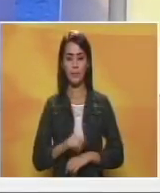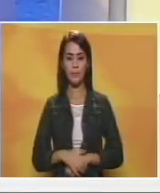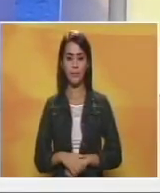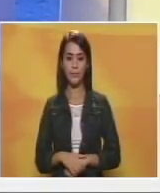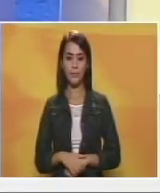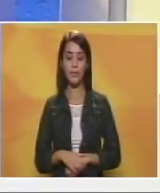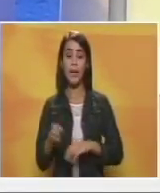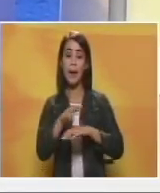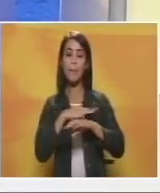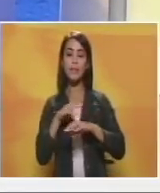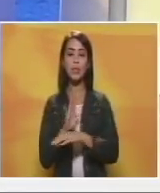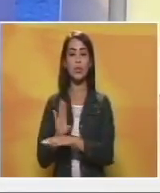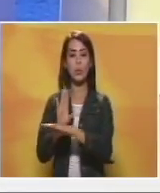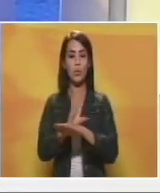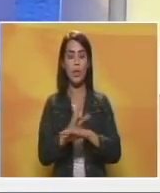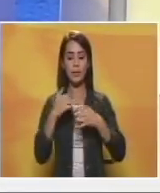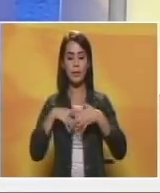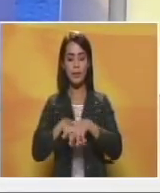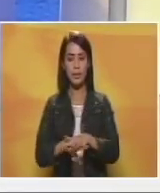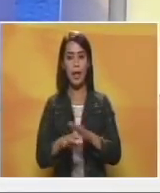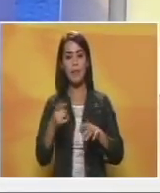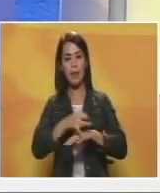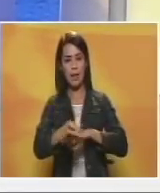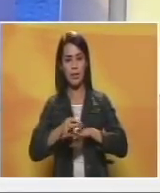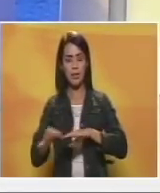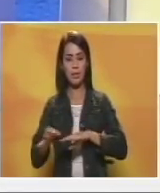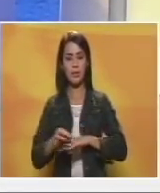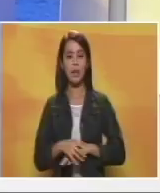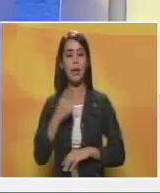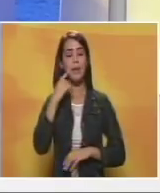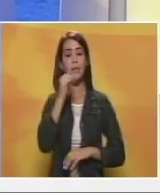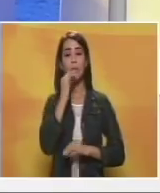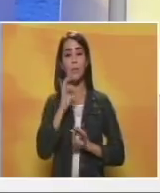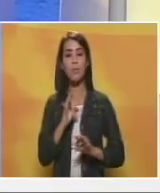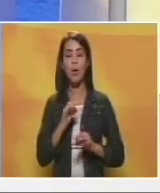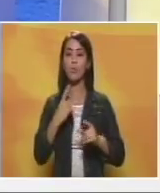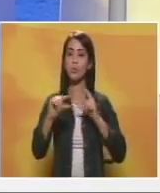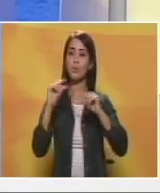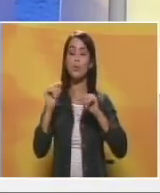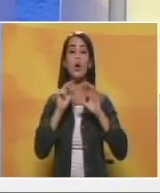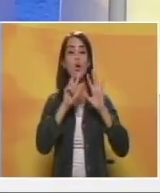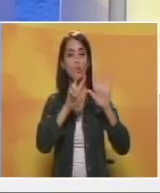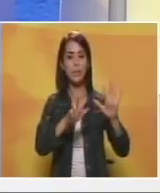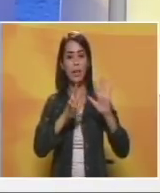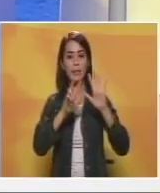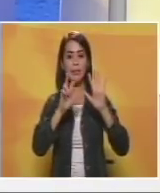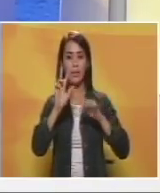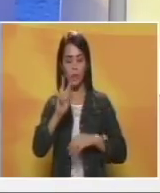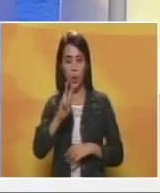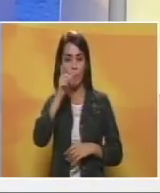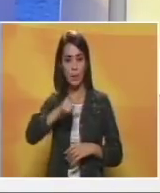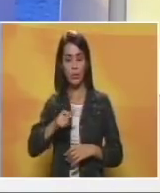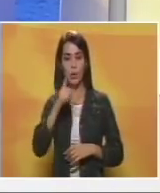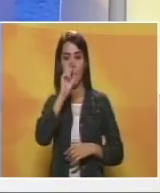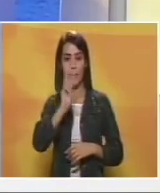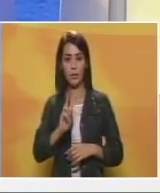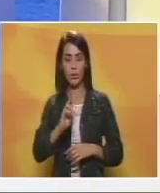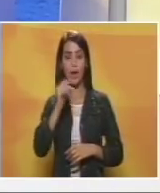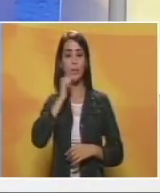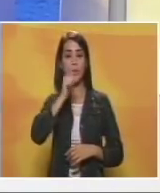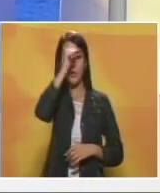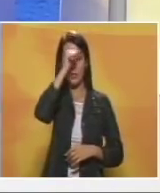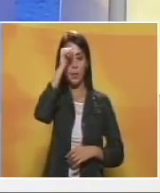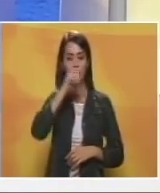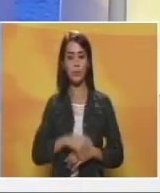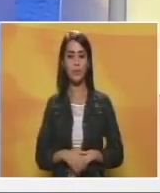El Ministerio de Seguridad Nacional de Trinidad y Tobago se pronunció con relación a la deportación de los 82 venezolanos el pasado fin de semana. A través de un